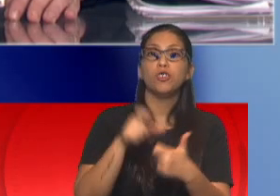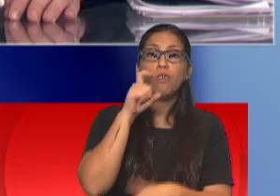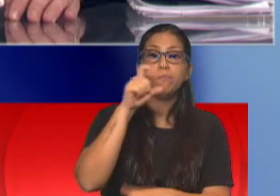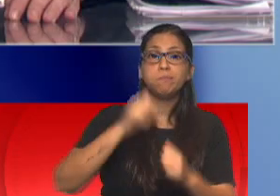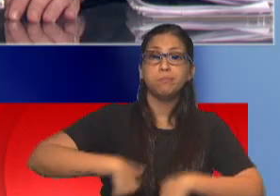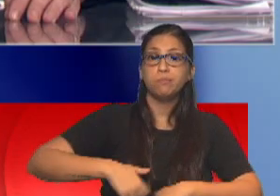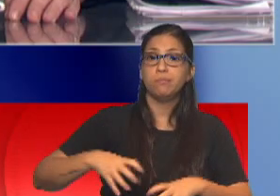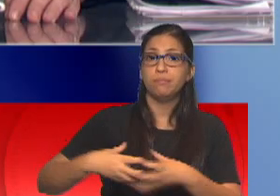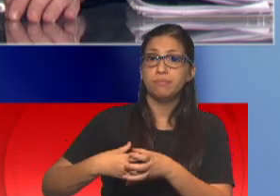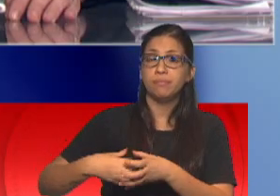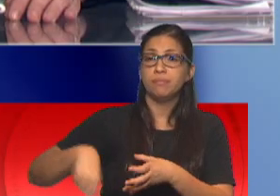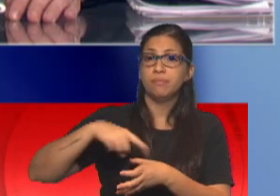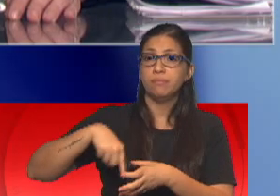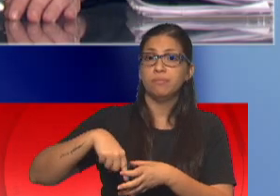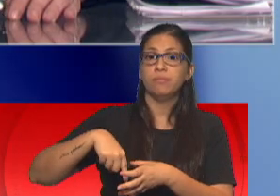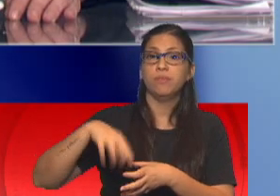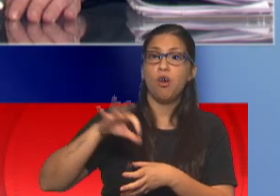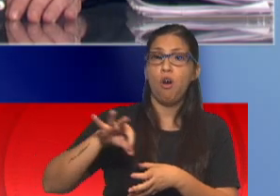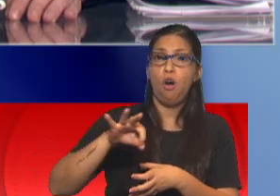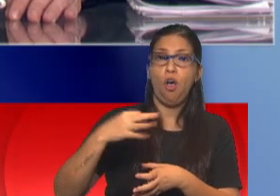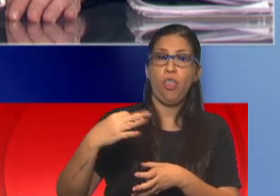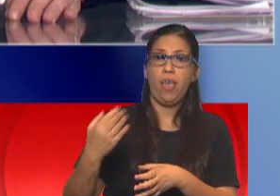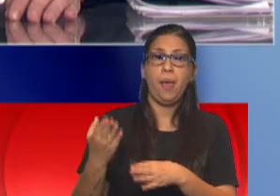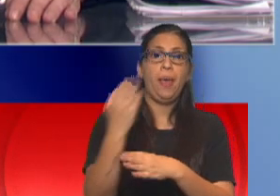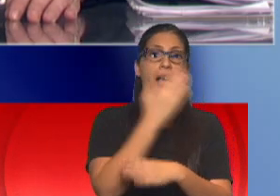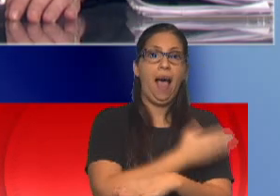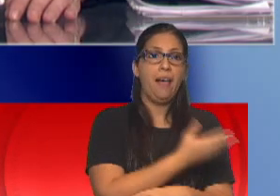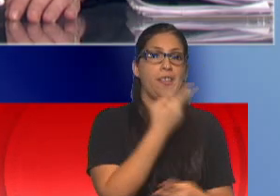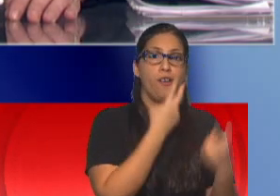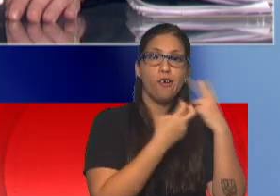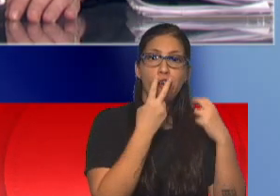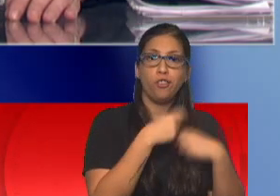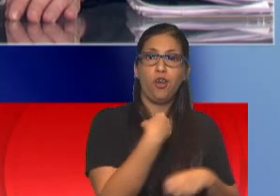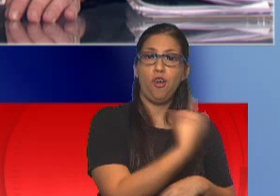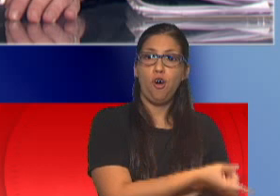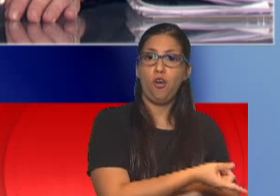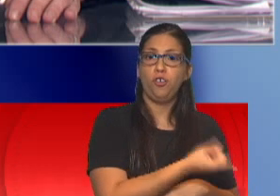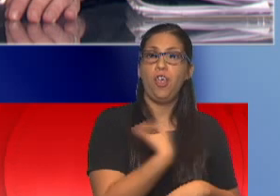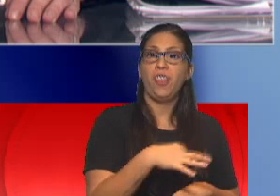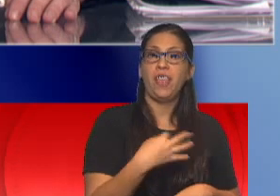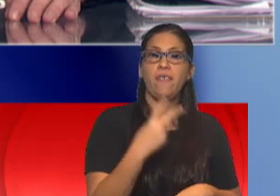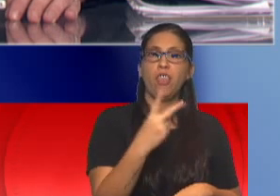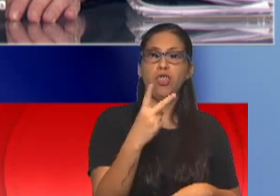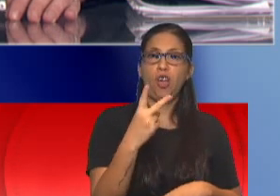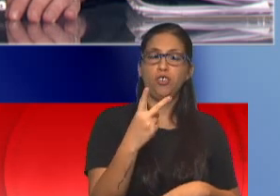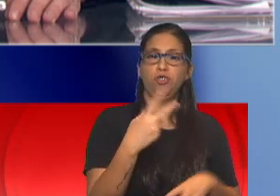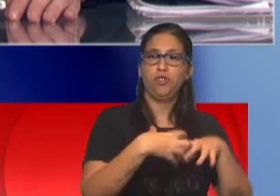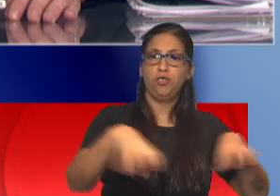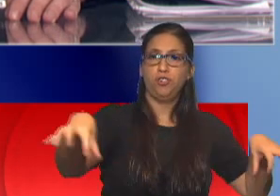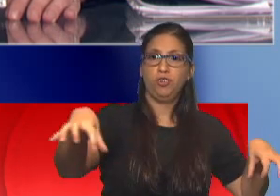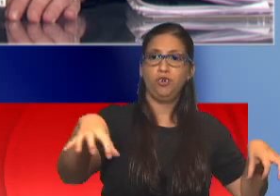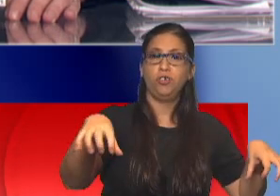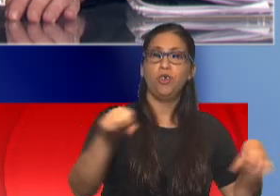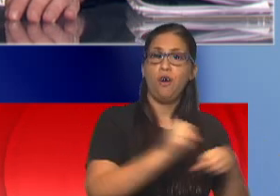o bien tiene que ir a un tribunal anterior para que revise, porque tiene que tener sí o sí un doble conforme, o puede